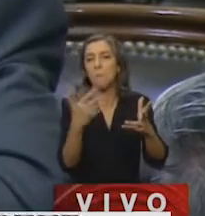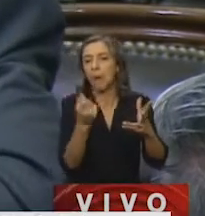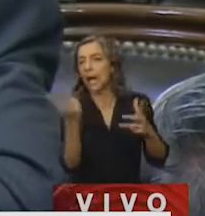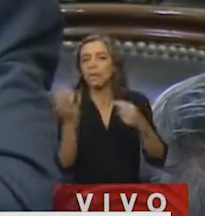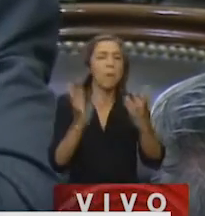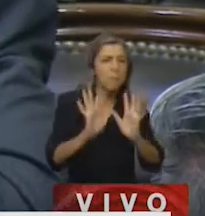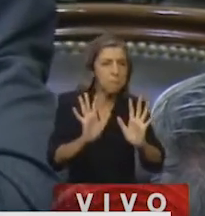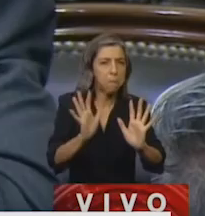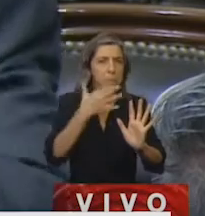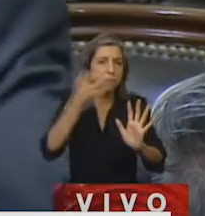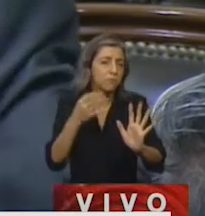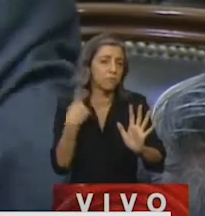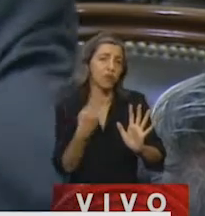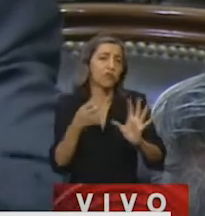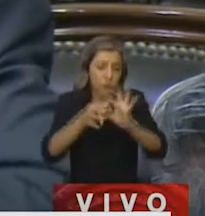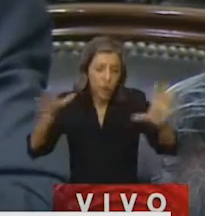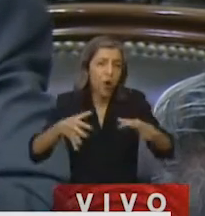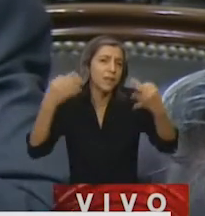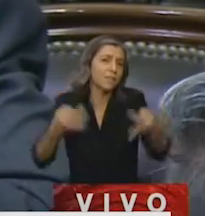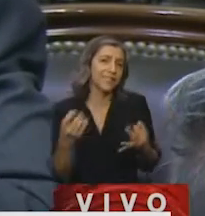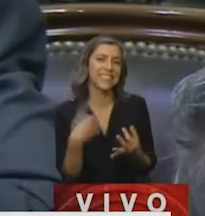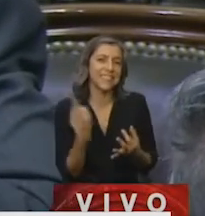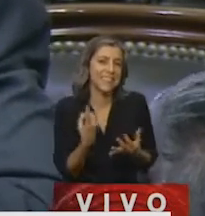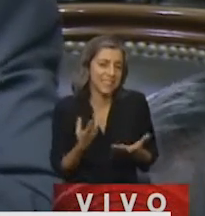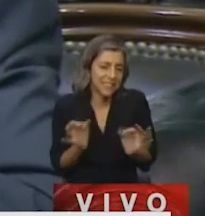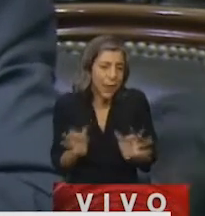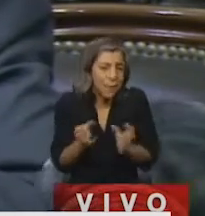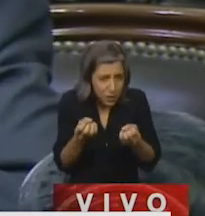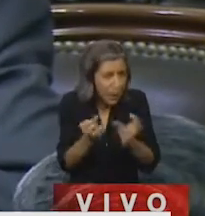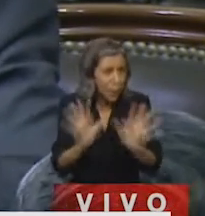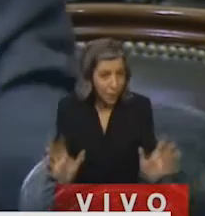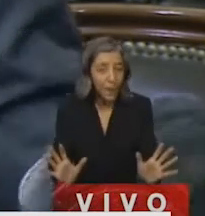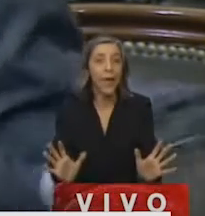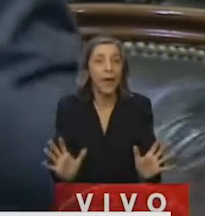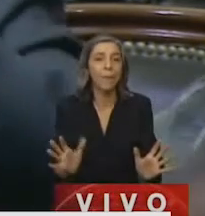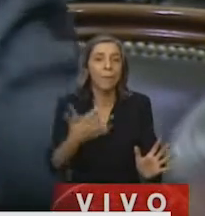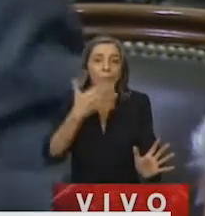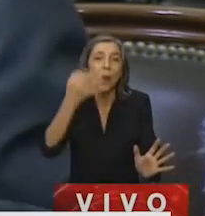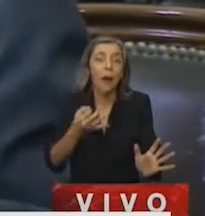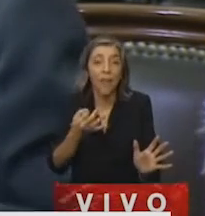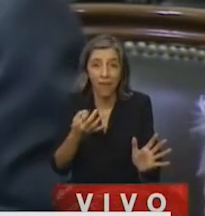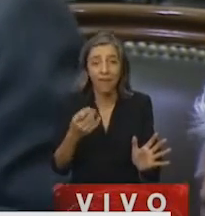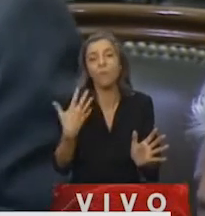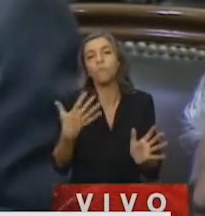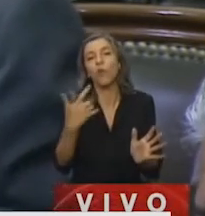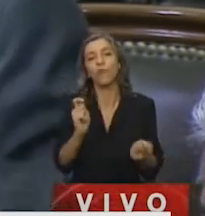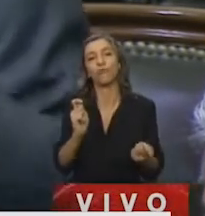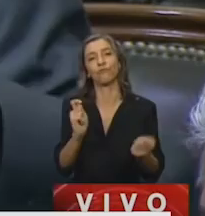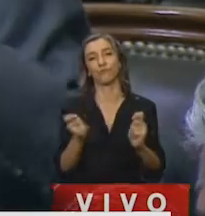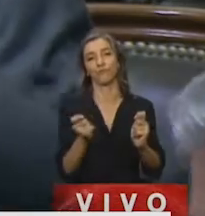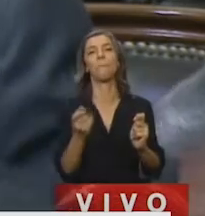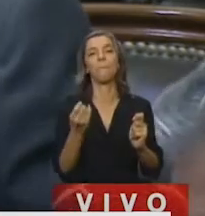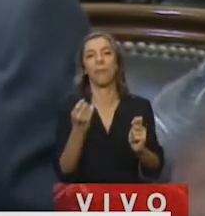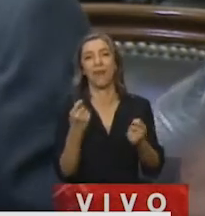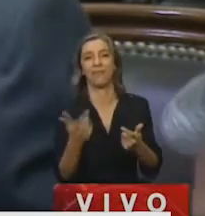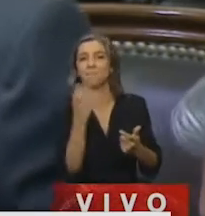cierto que la democracia necesita el perfeccionamiento y que alguna vez vamos a seguir soñando con la posibilidad de que